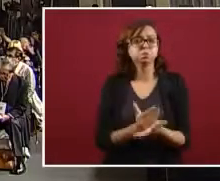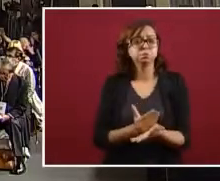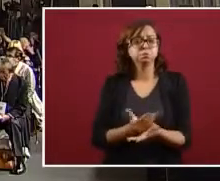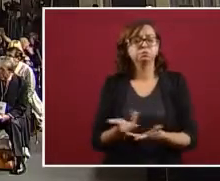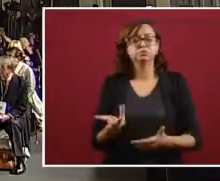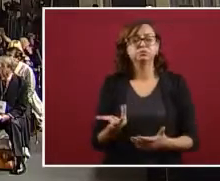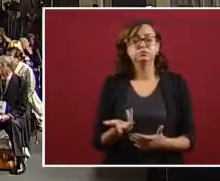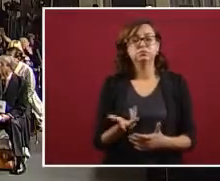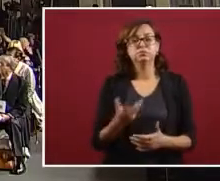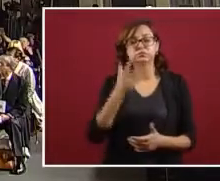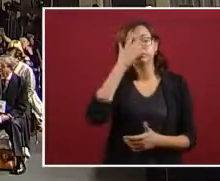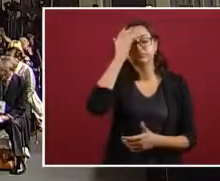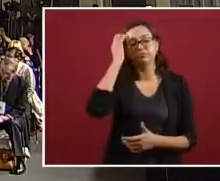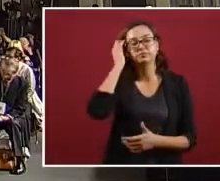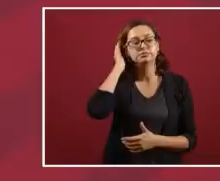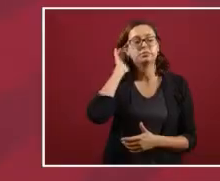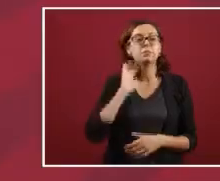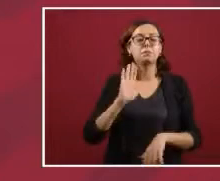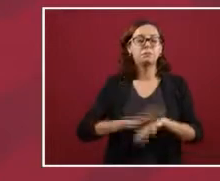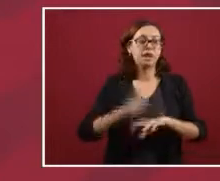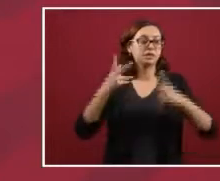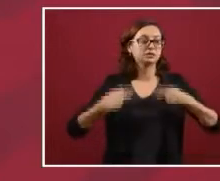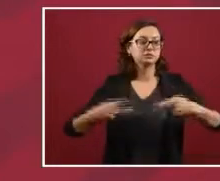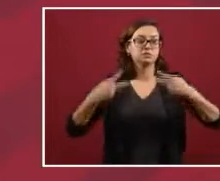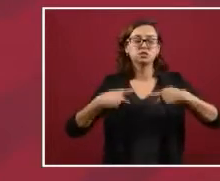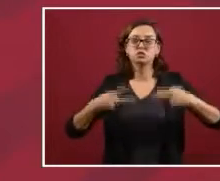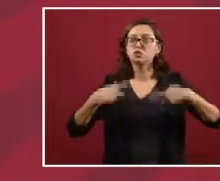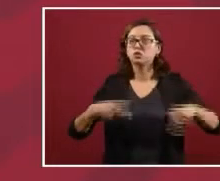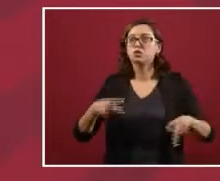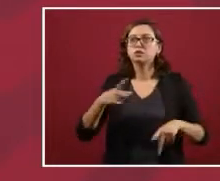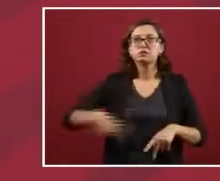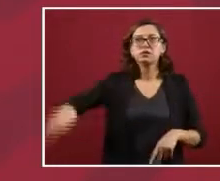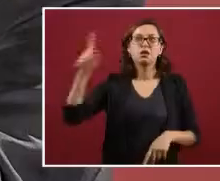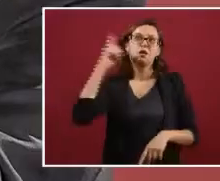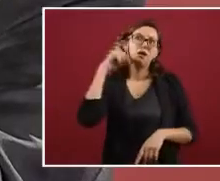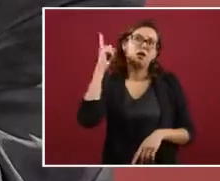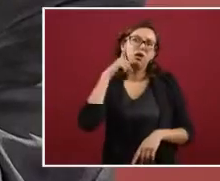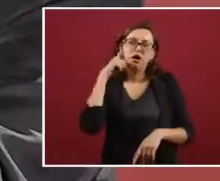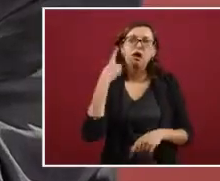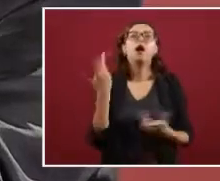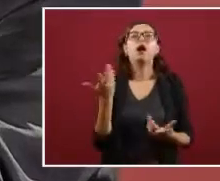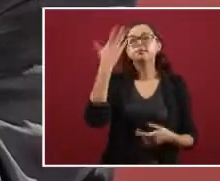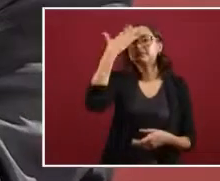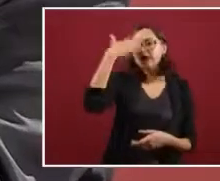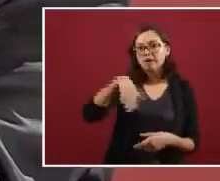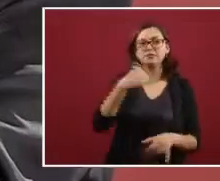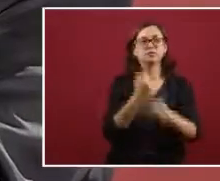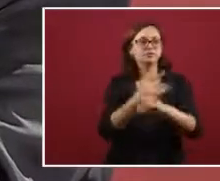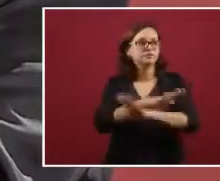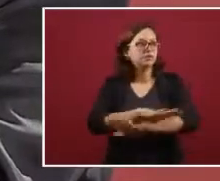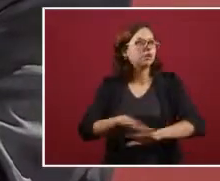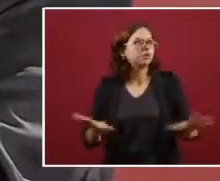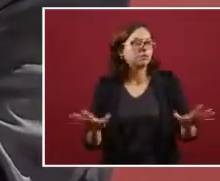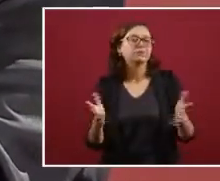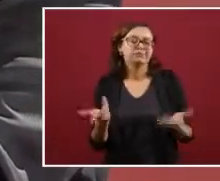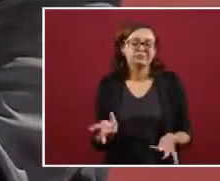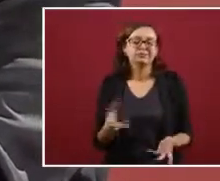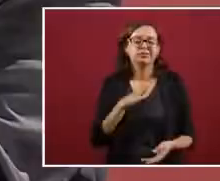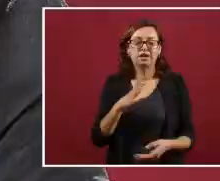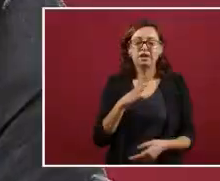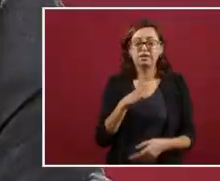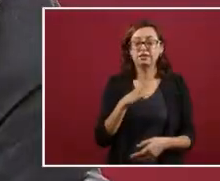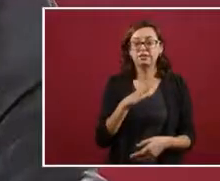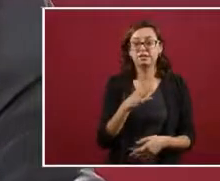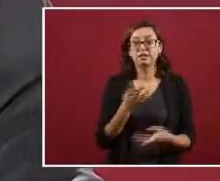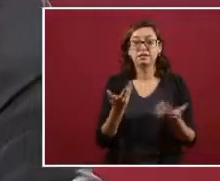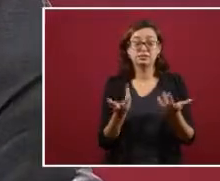muchos se enteran, se informan de lo que está sucediendo en el país. Nos importa mantener